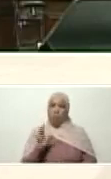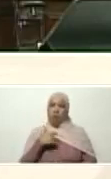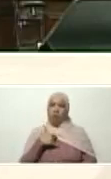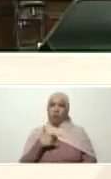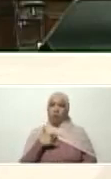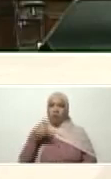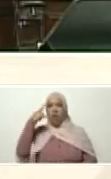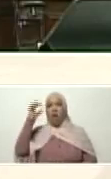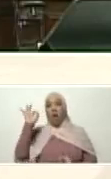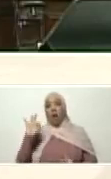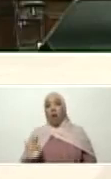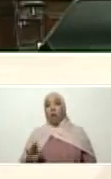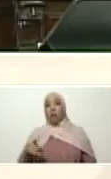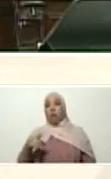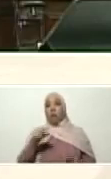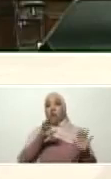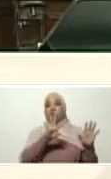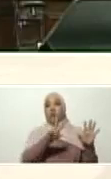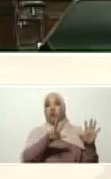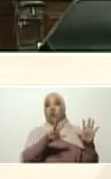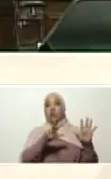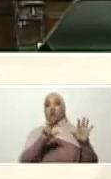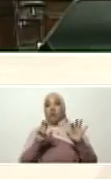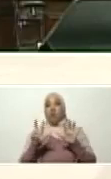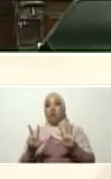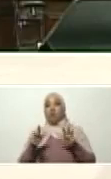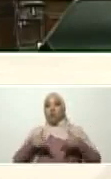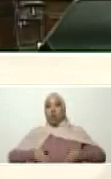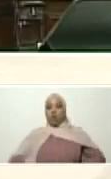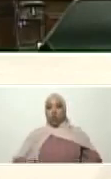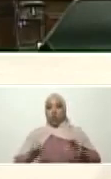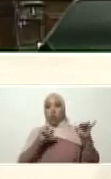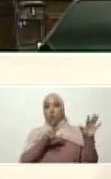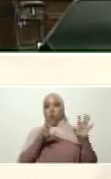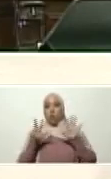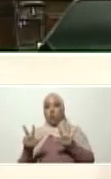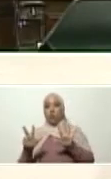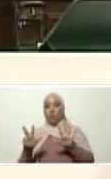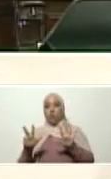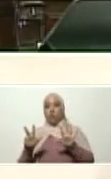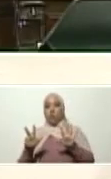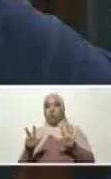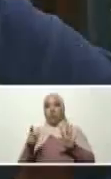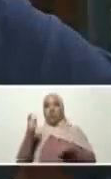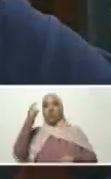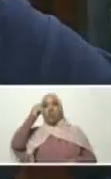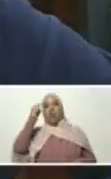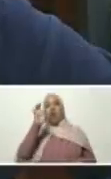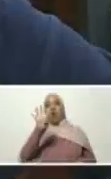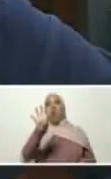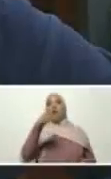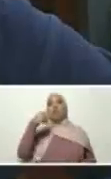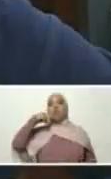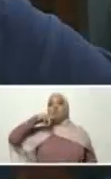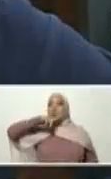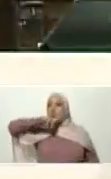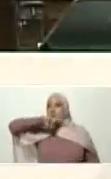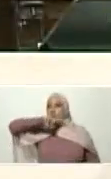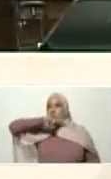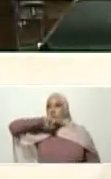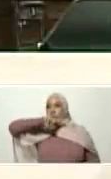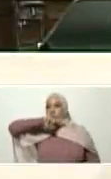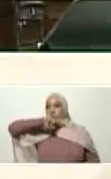naciste en el 89. 88. 88. ¿Qué día? 4 de octubre. 4